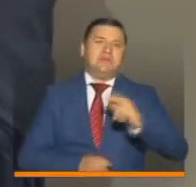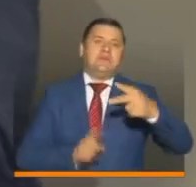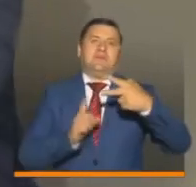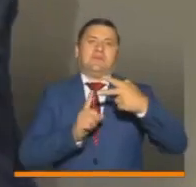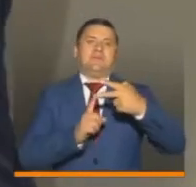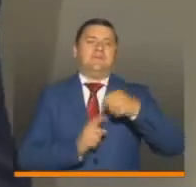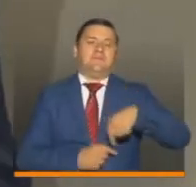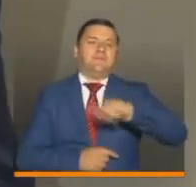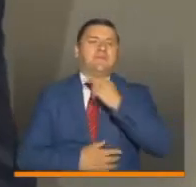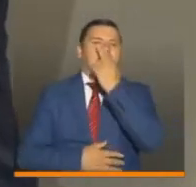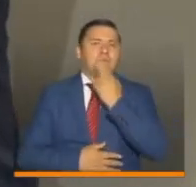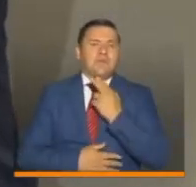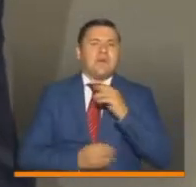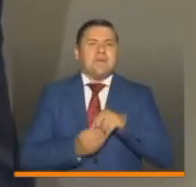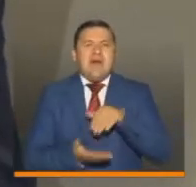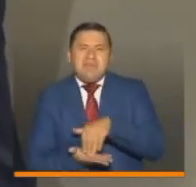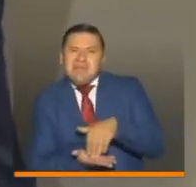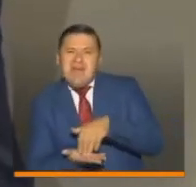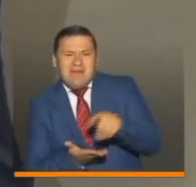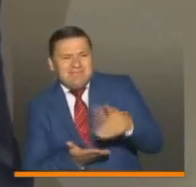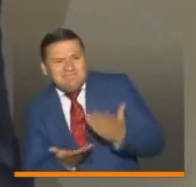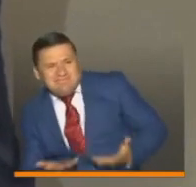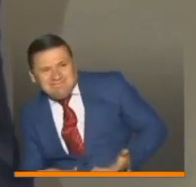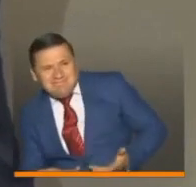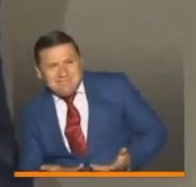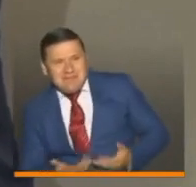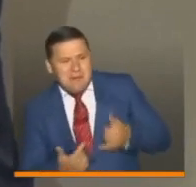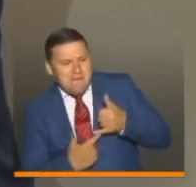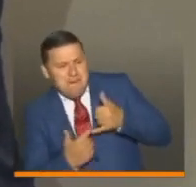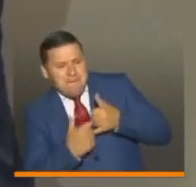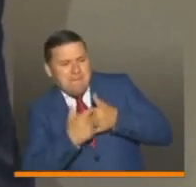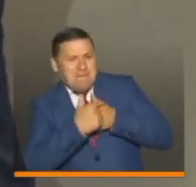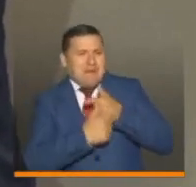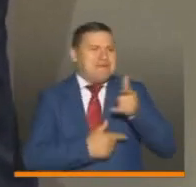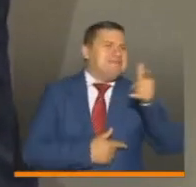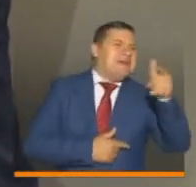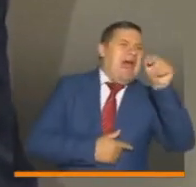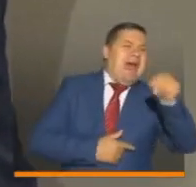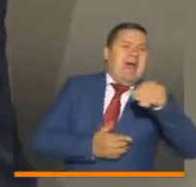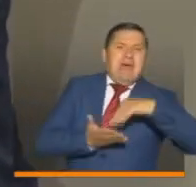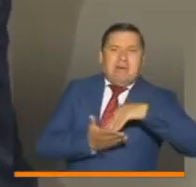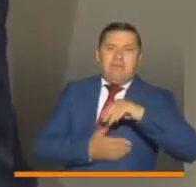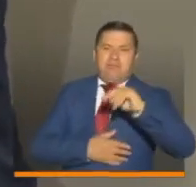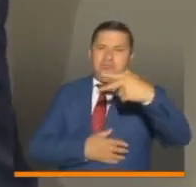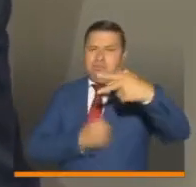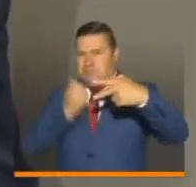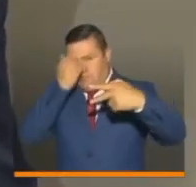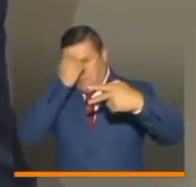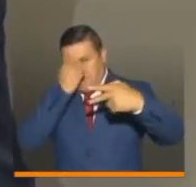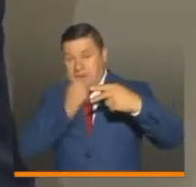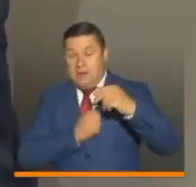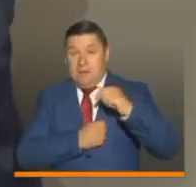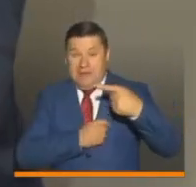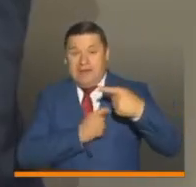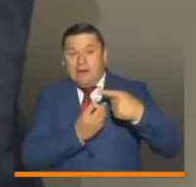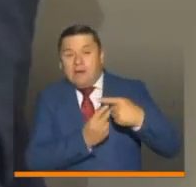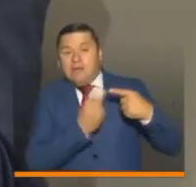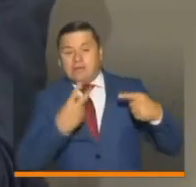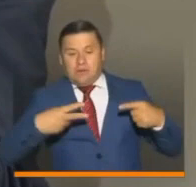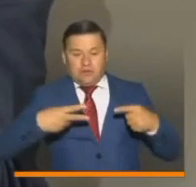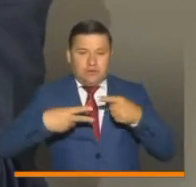segundo es el compromiso por los más vulnerables. ¿Y a qué hace referencia ese compromiso? Voy a mencionar solo 2 hechos. El primero, el